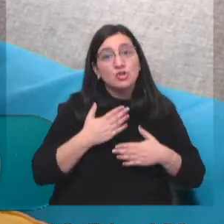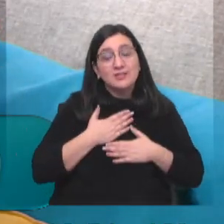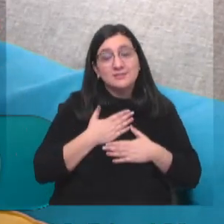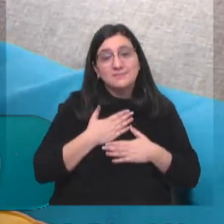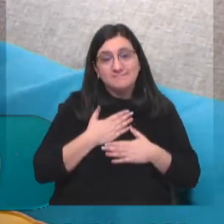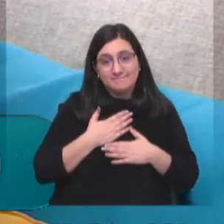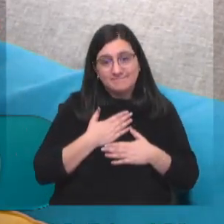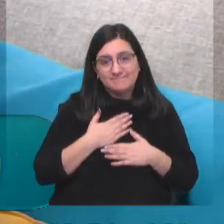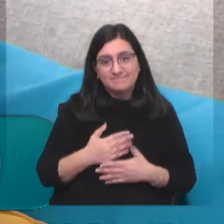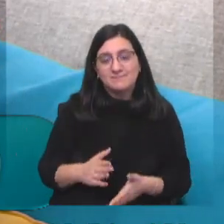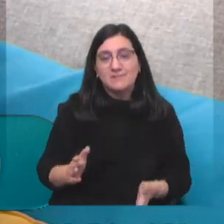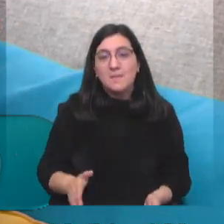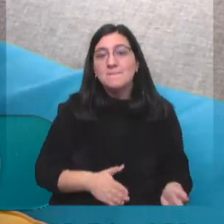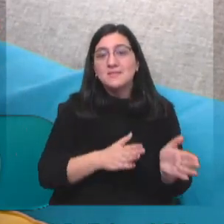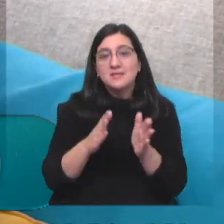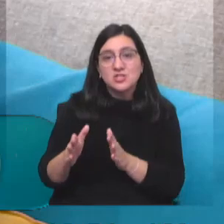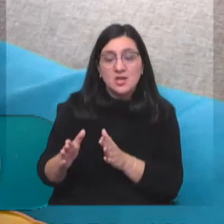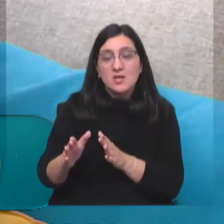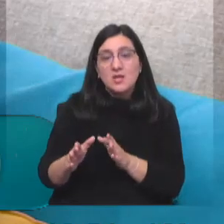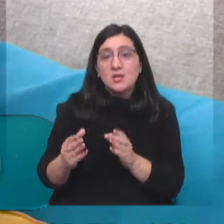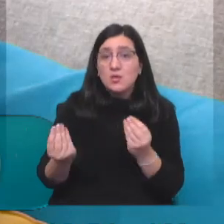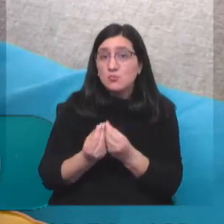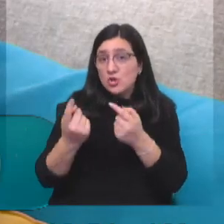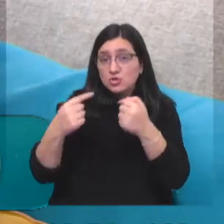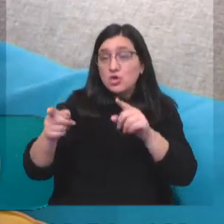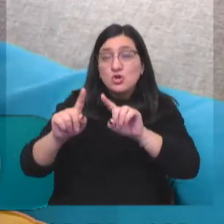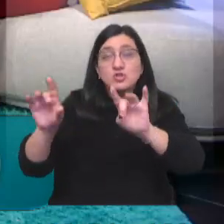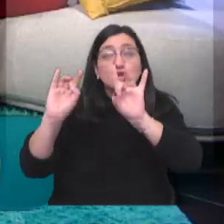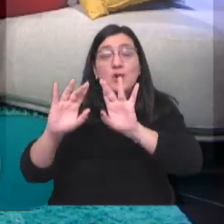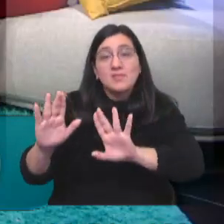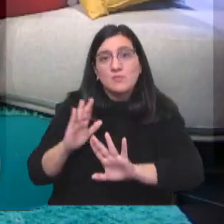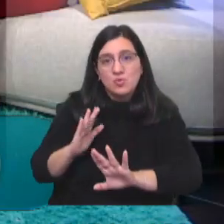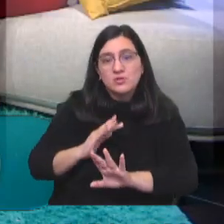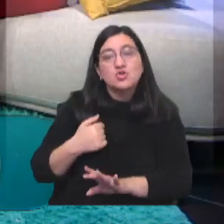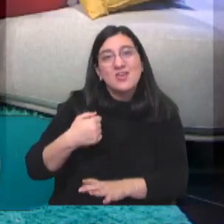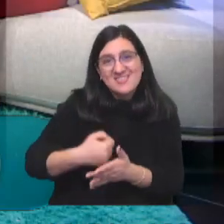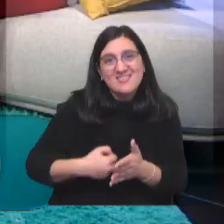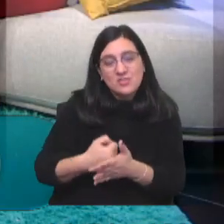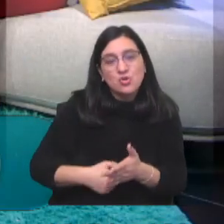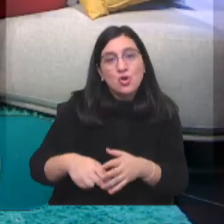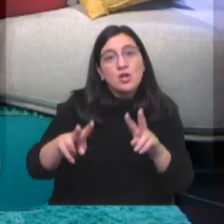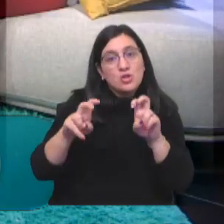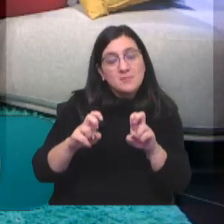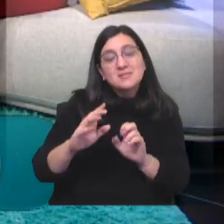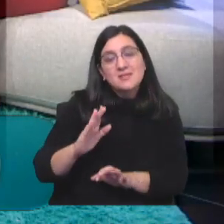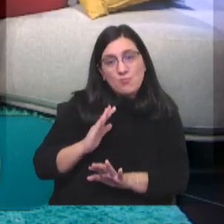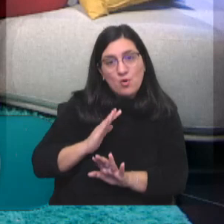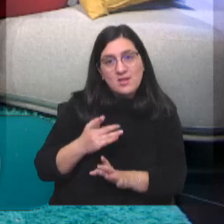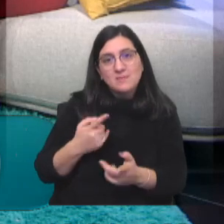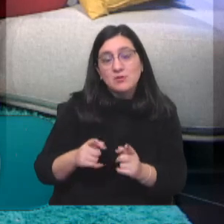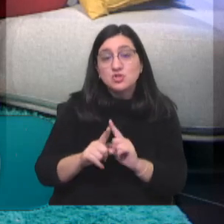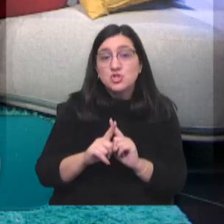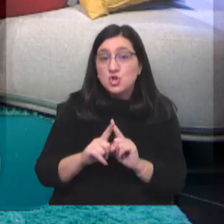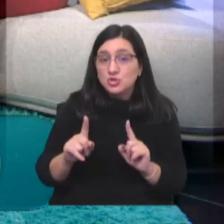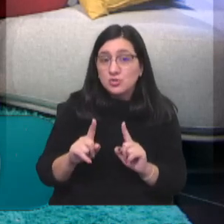eso. Más allá de que no son patrimonio femenino muchos de ellos, ¿no? Muchos de ellos, en realidad trato de que los temas que tocamos sean patrimonio femenino, pero si no lo son,